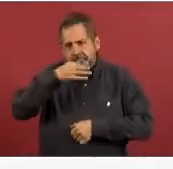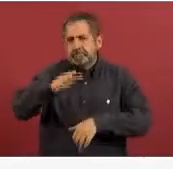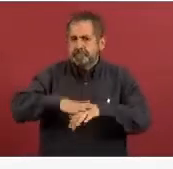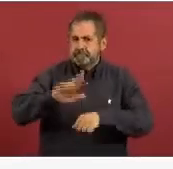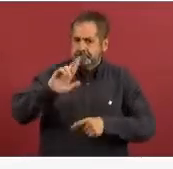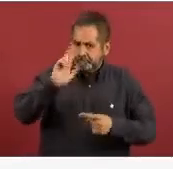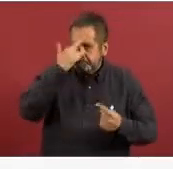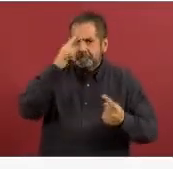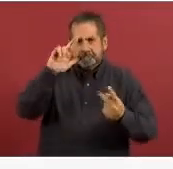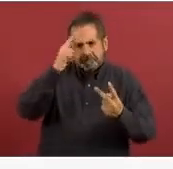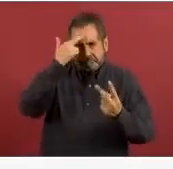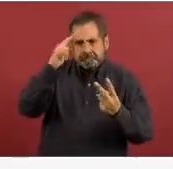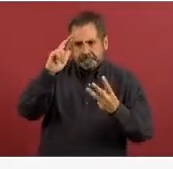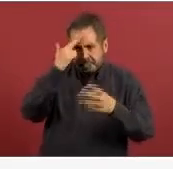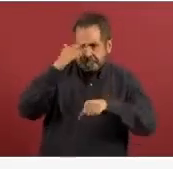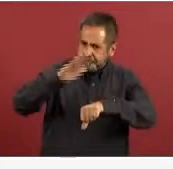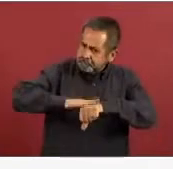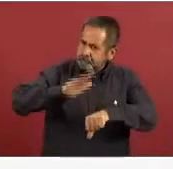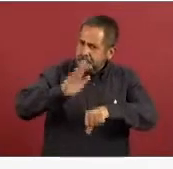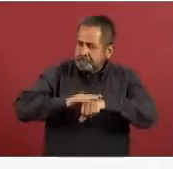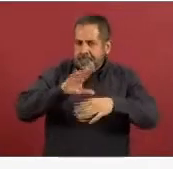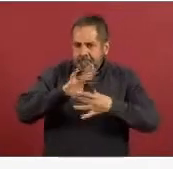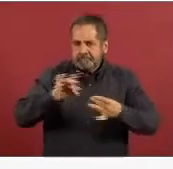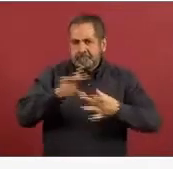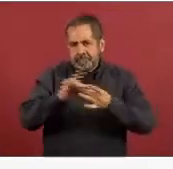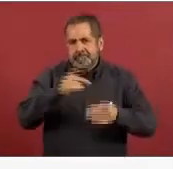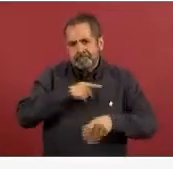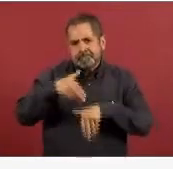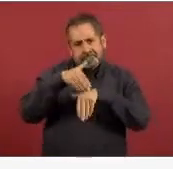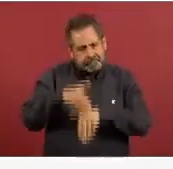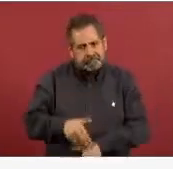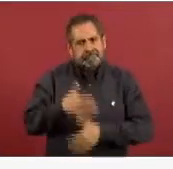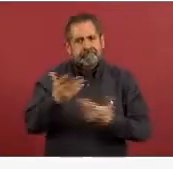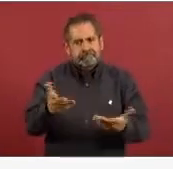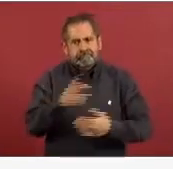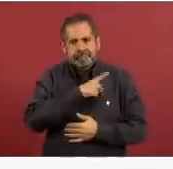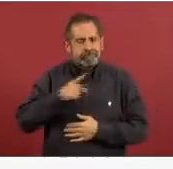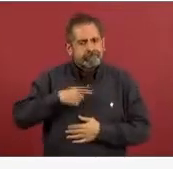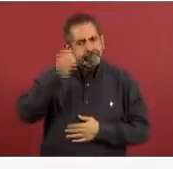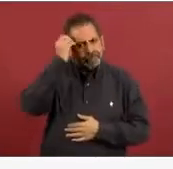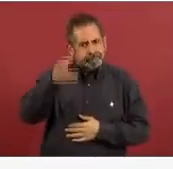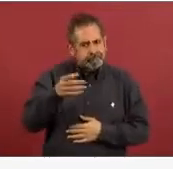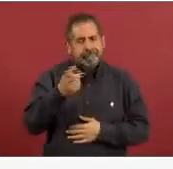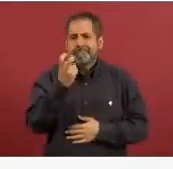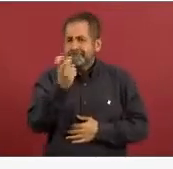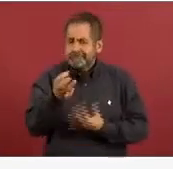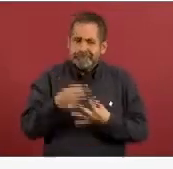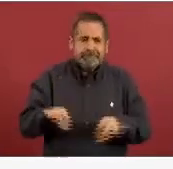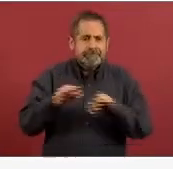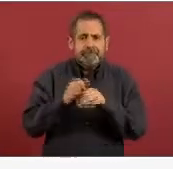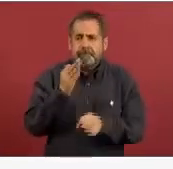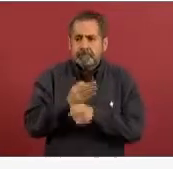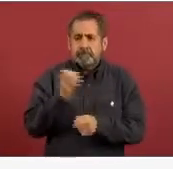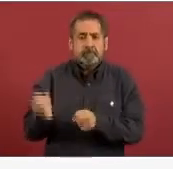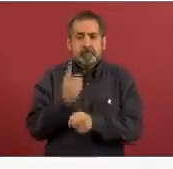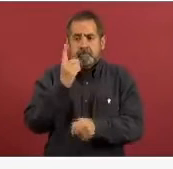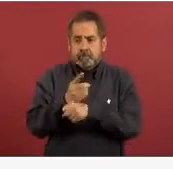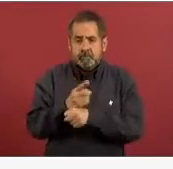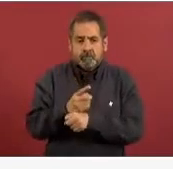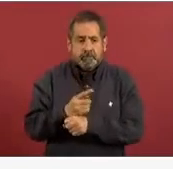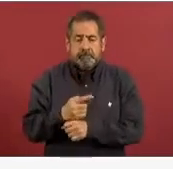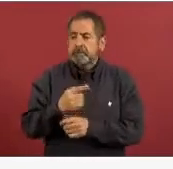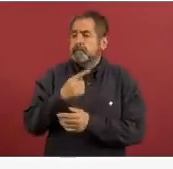lo que hay que hacer, importantísimo hacerlo, que es una oportunidad y tenemos que distribuir las labores